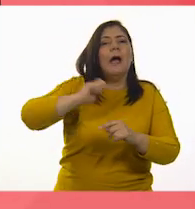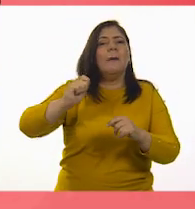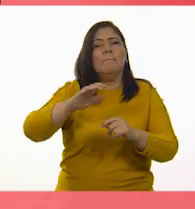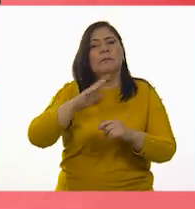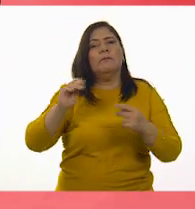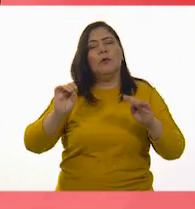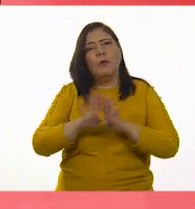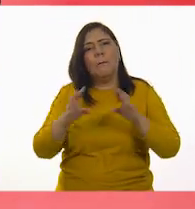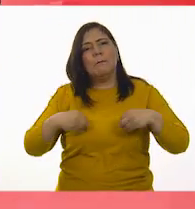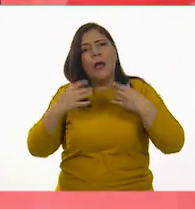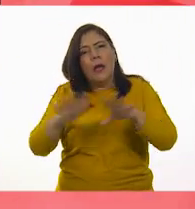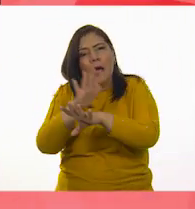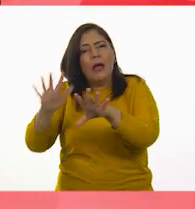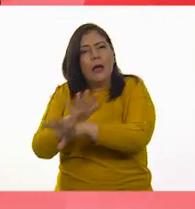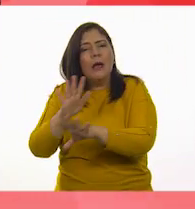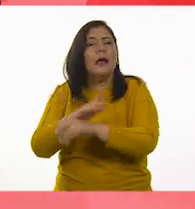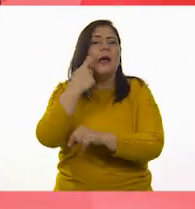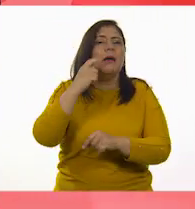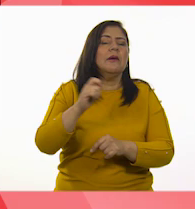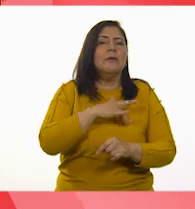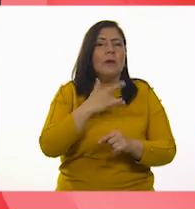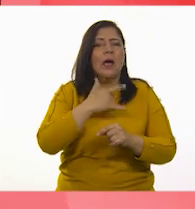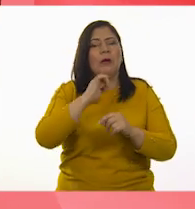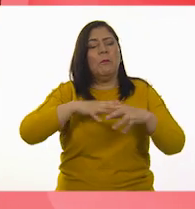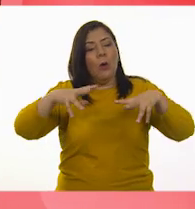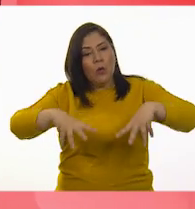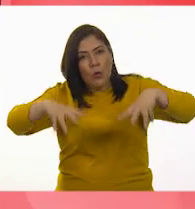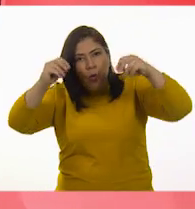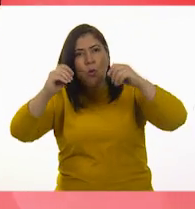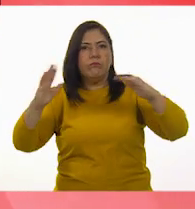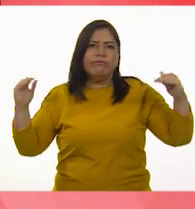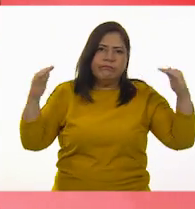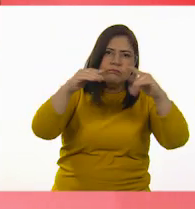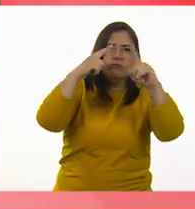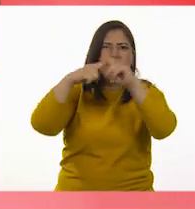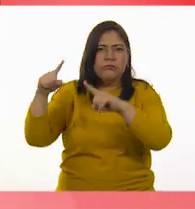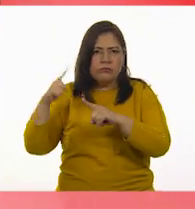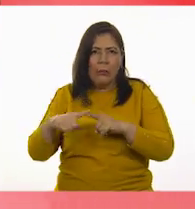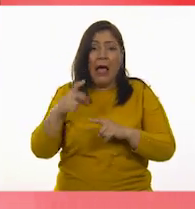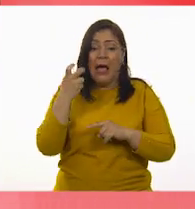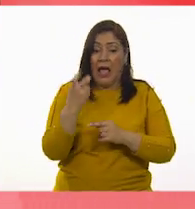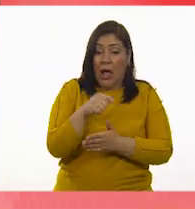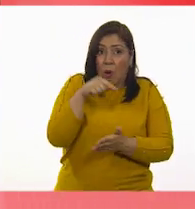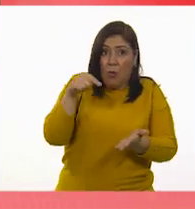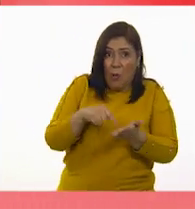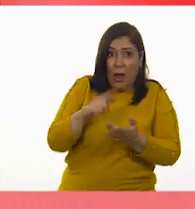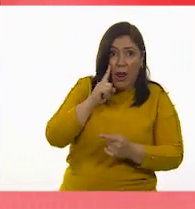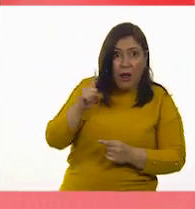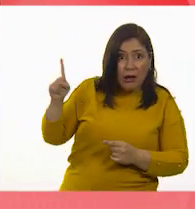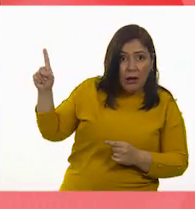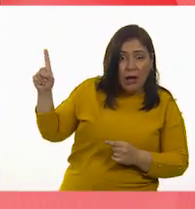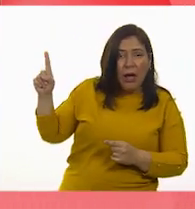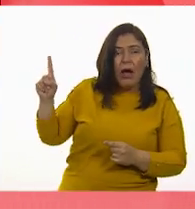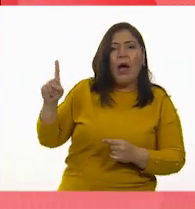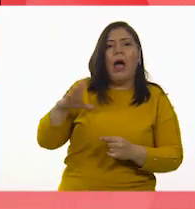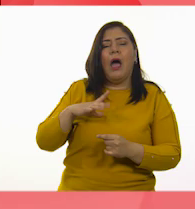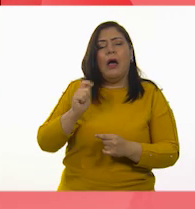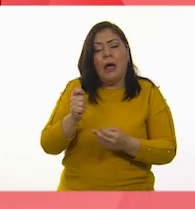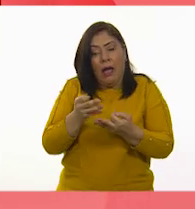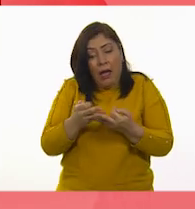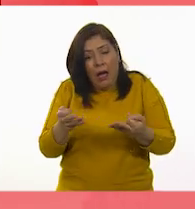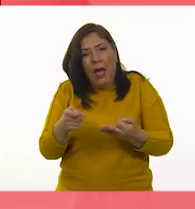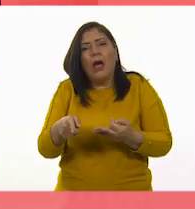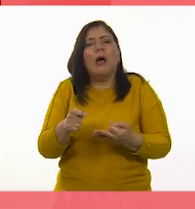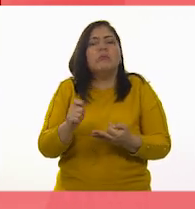alberga templos, palacios y torres. Ese bajo el cual descansa una historia que desde la tierra